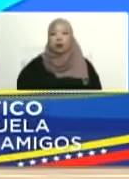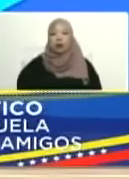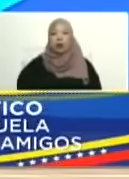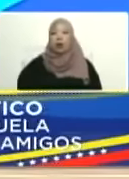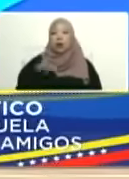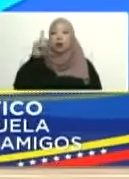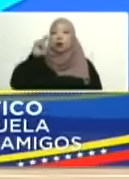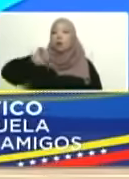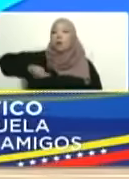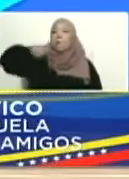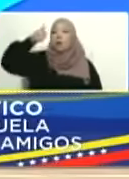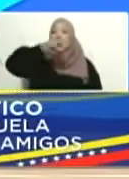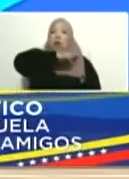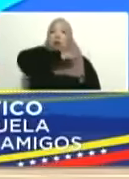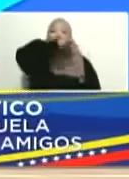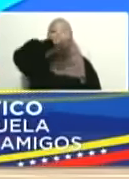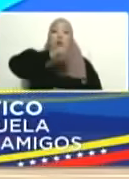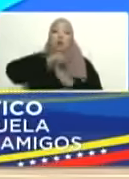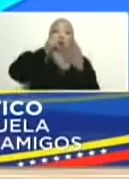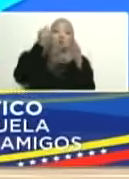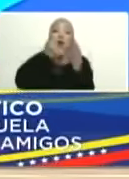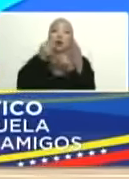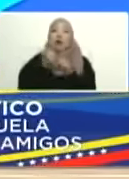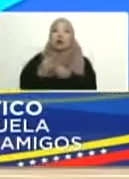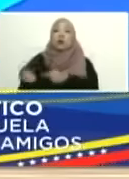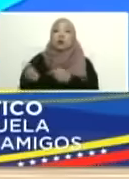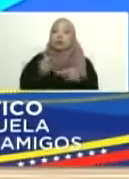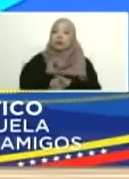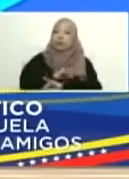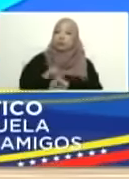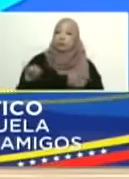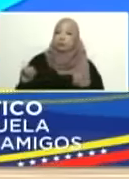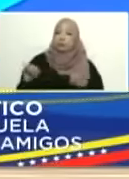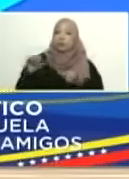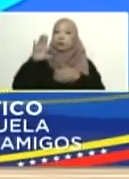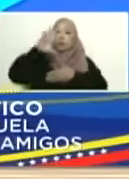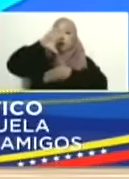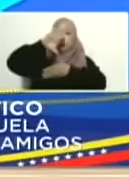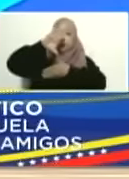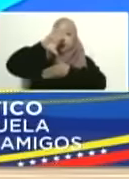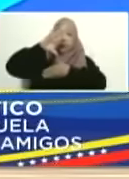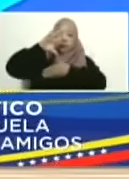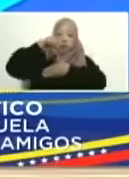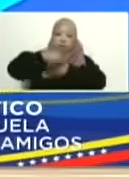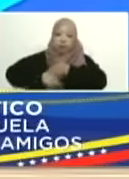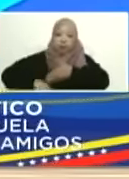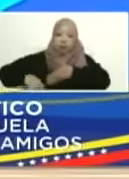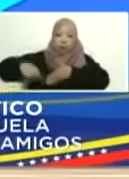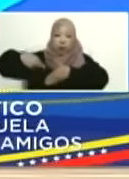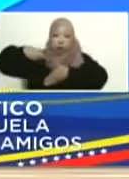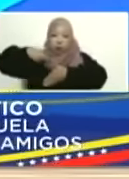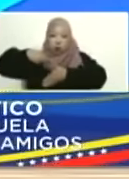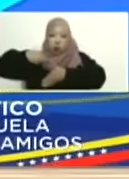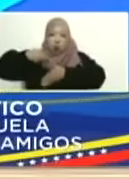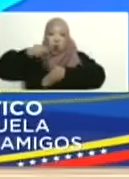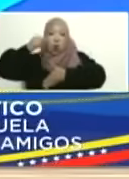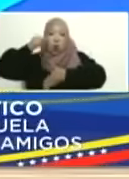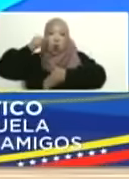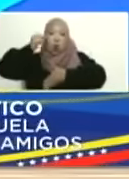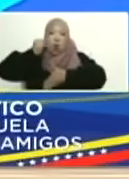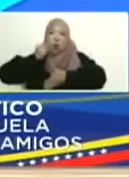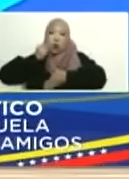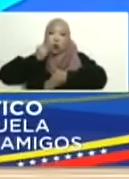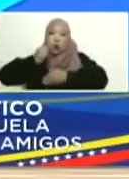segundo al mando de la gesta de independencia suramericano, joven líder